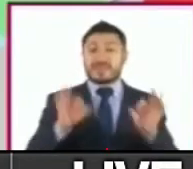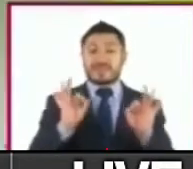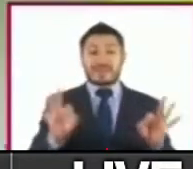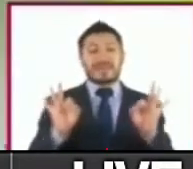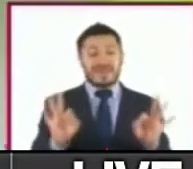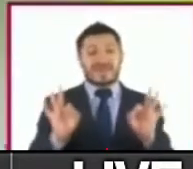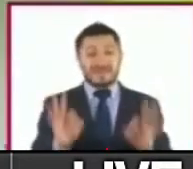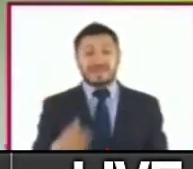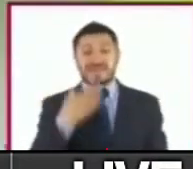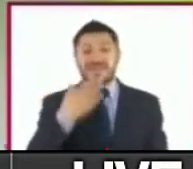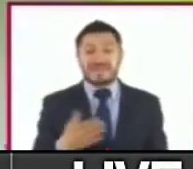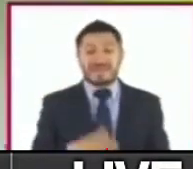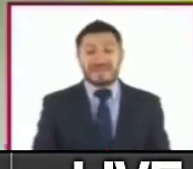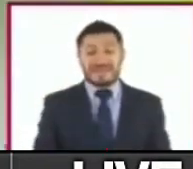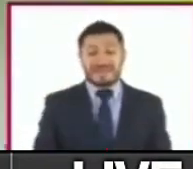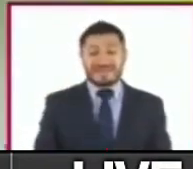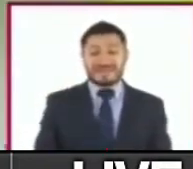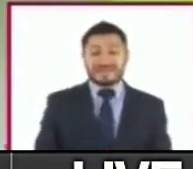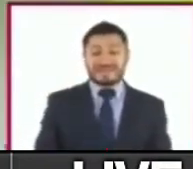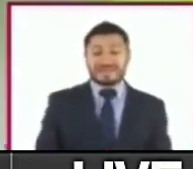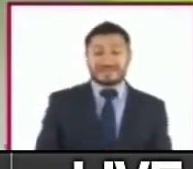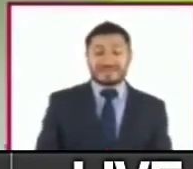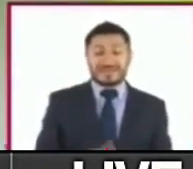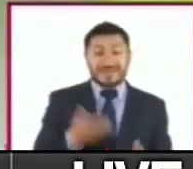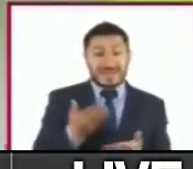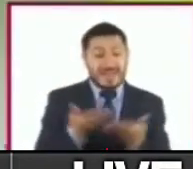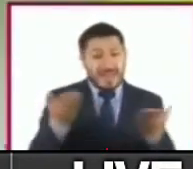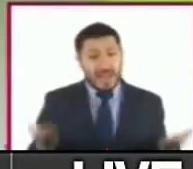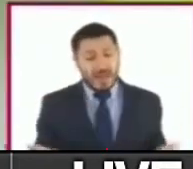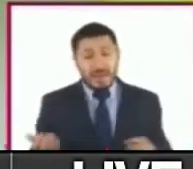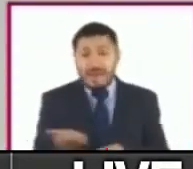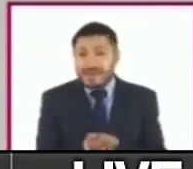¡Es! ¡Excelente! Casilla amarilla.